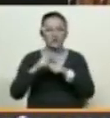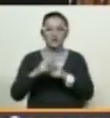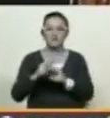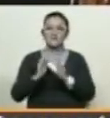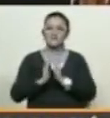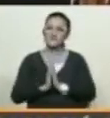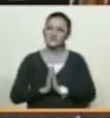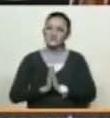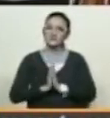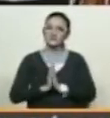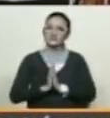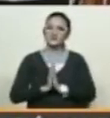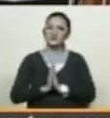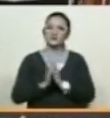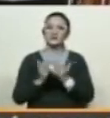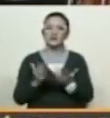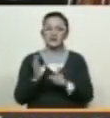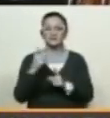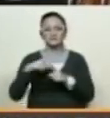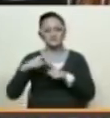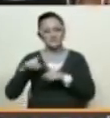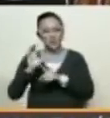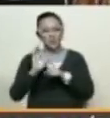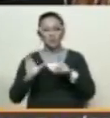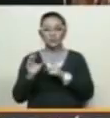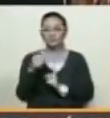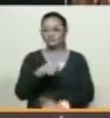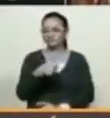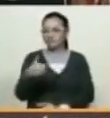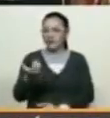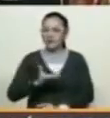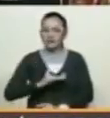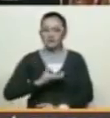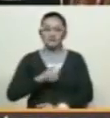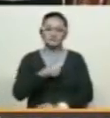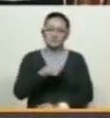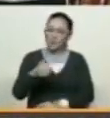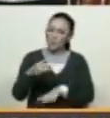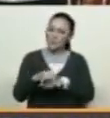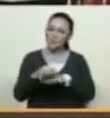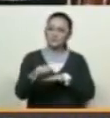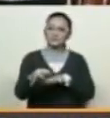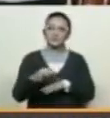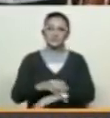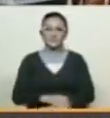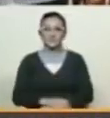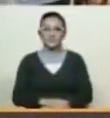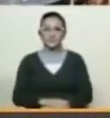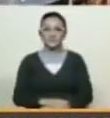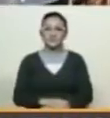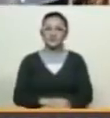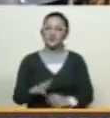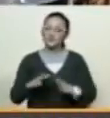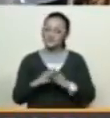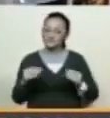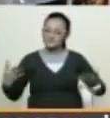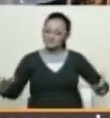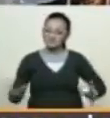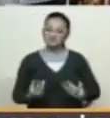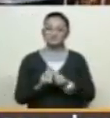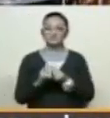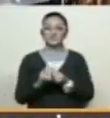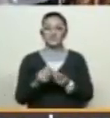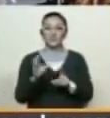pastora de la manifestación cultural de cada alcaldía, de cada municipio. Así que todos juntos con